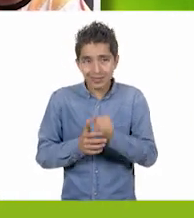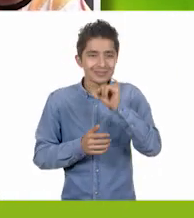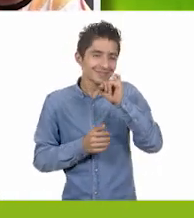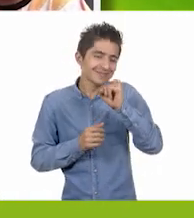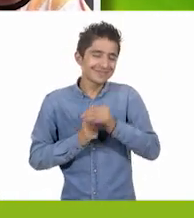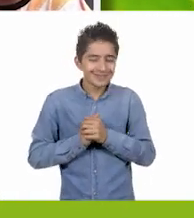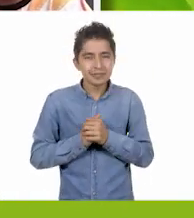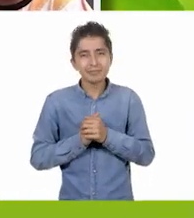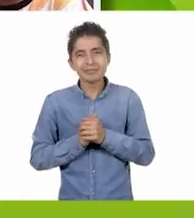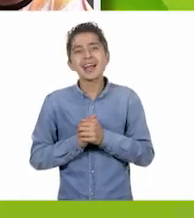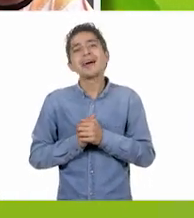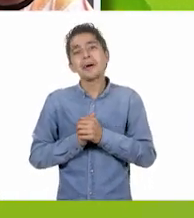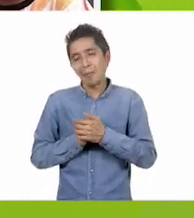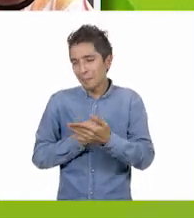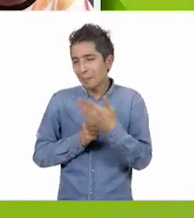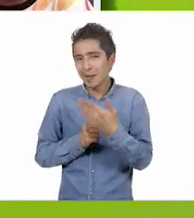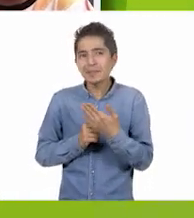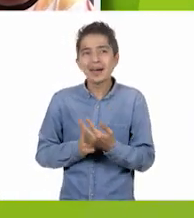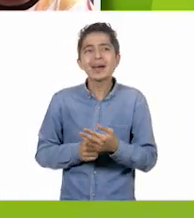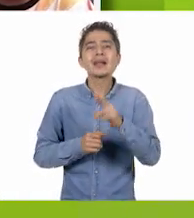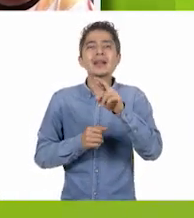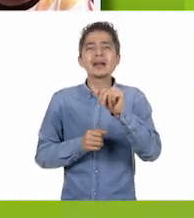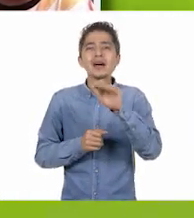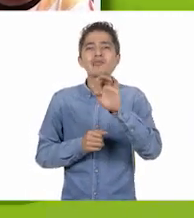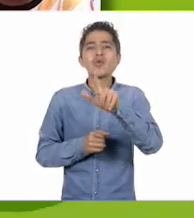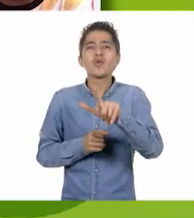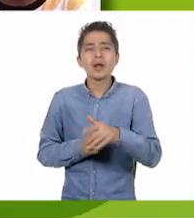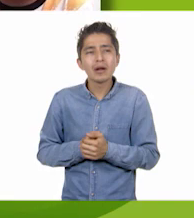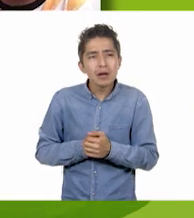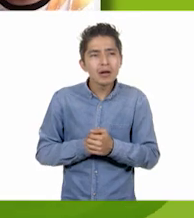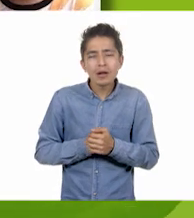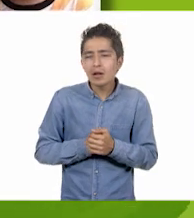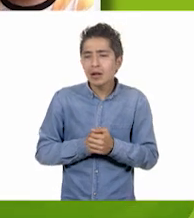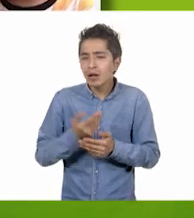Sí. ¡Wow! Muy bien. Oye, Raful, ¿y el tuyo cuál es?